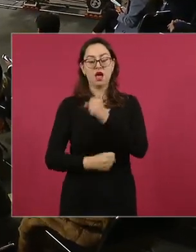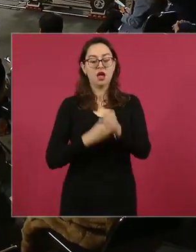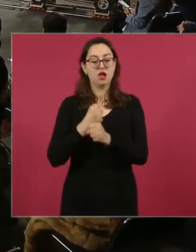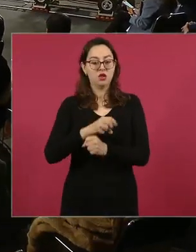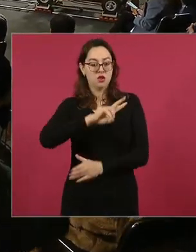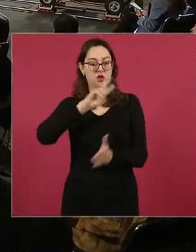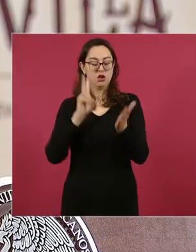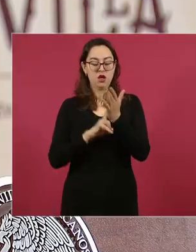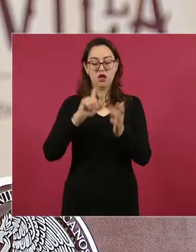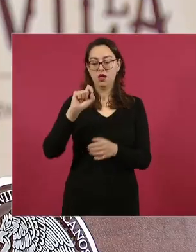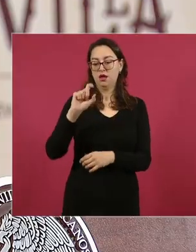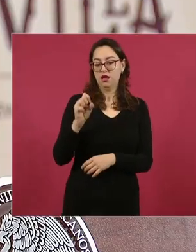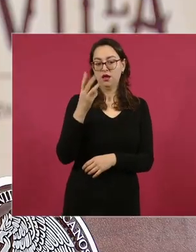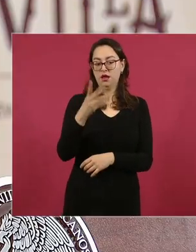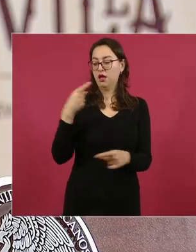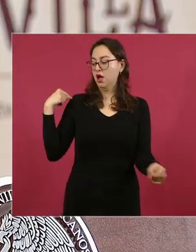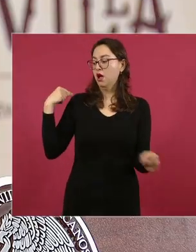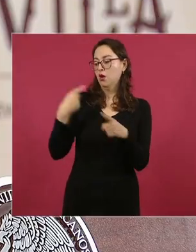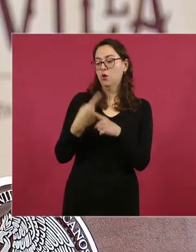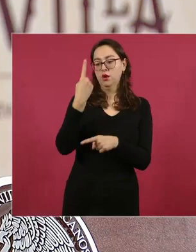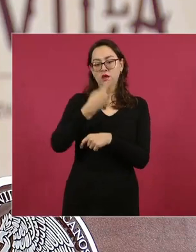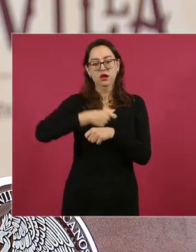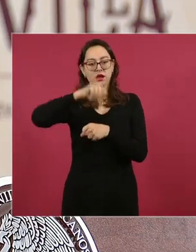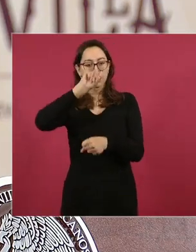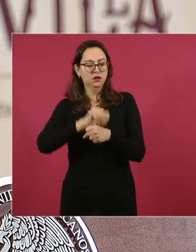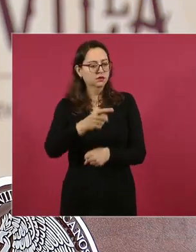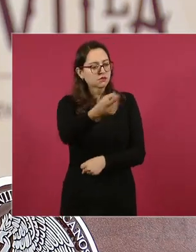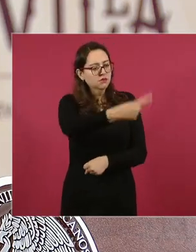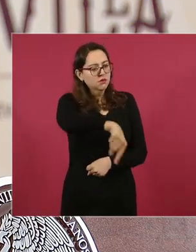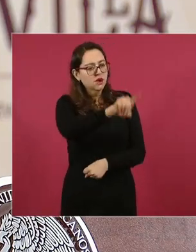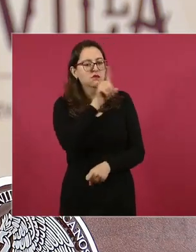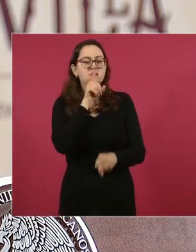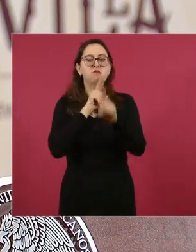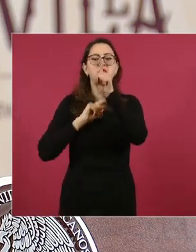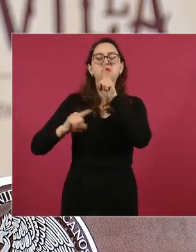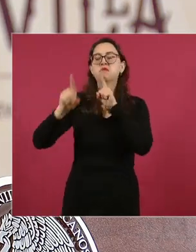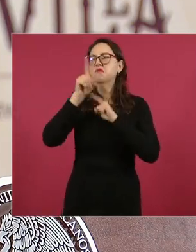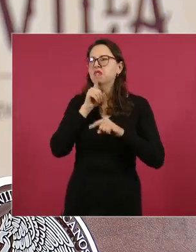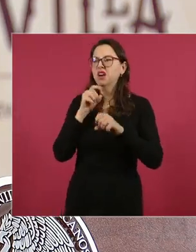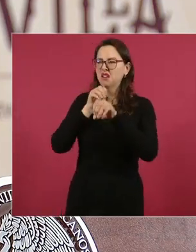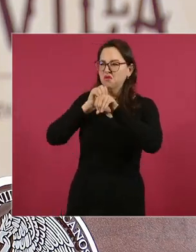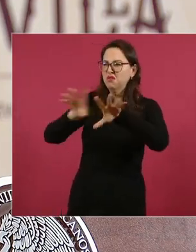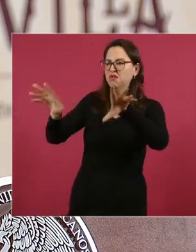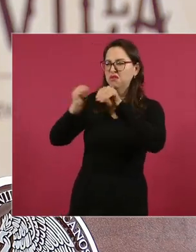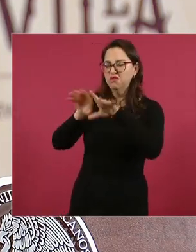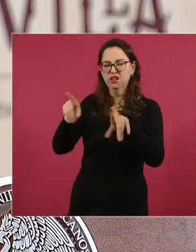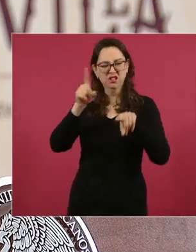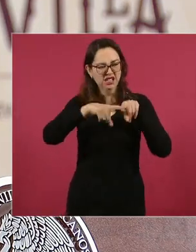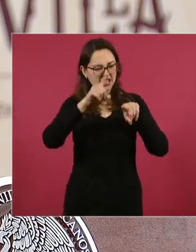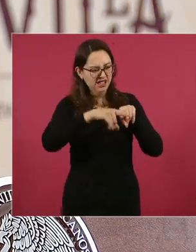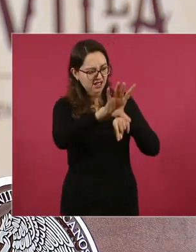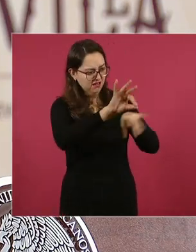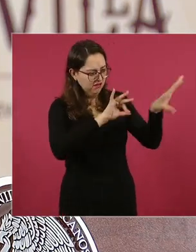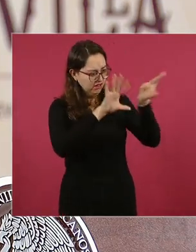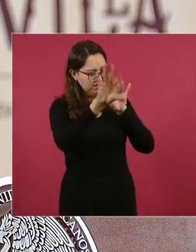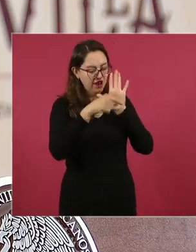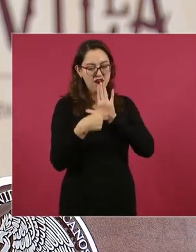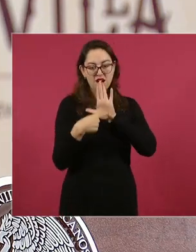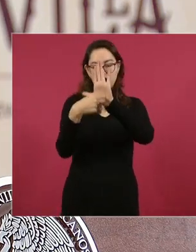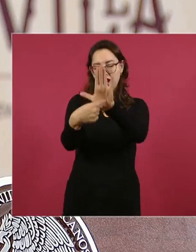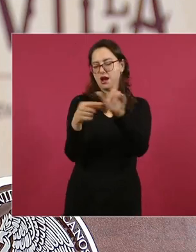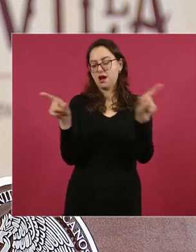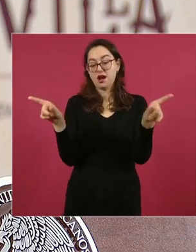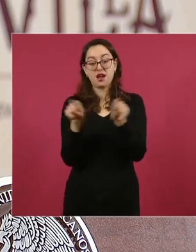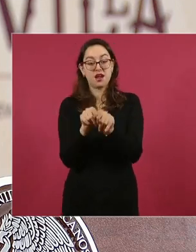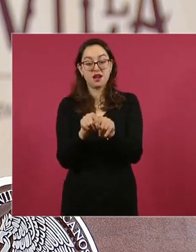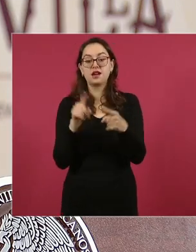sección ¿Quiénes quieren las mentiras de la semana? Y vamos a ser rápidos y breves. Vamos con la primera, porque es